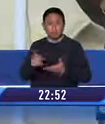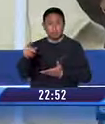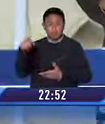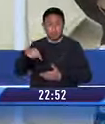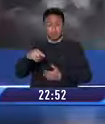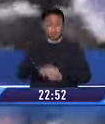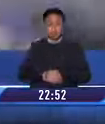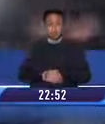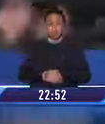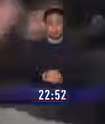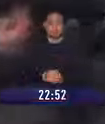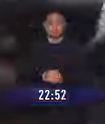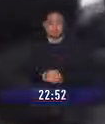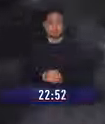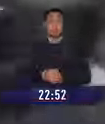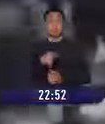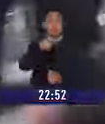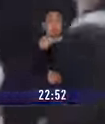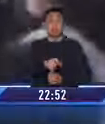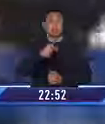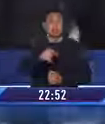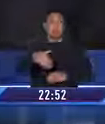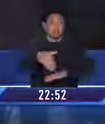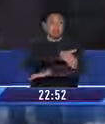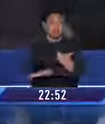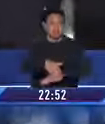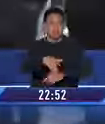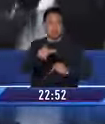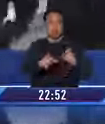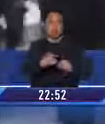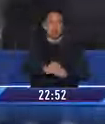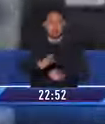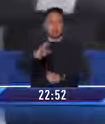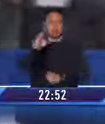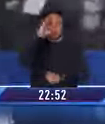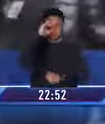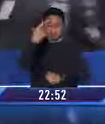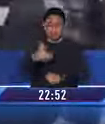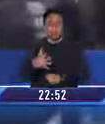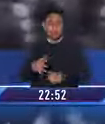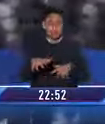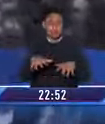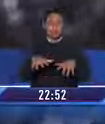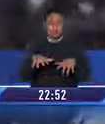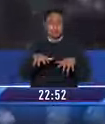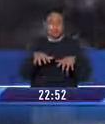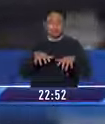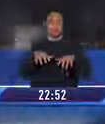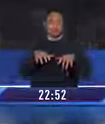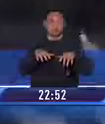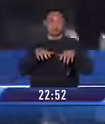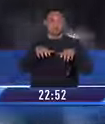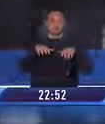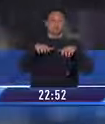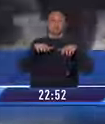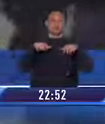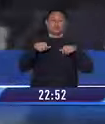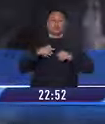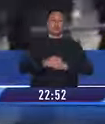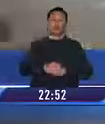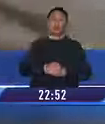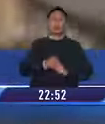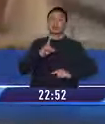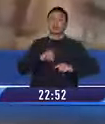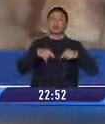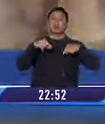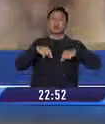que se retire. La cantidad de ciudadanos en las calles es tanta que las tropas policiales han tenido que retroceder, en algunos casos sin tener la